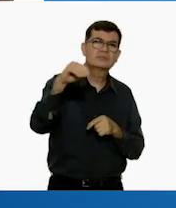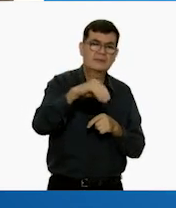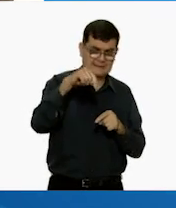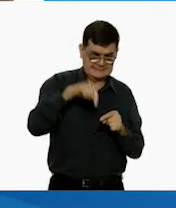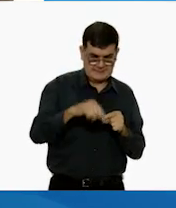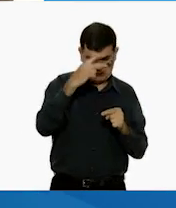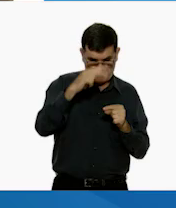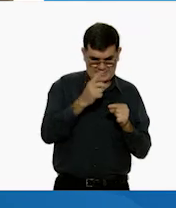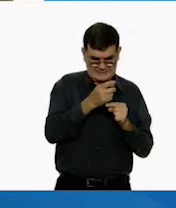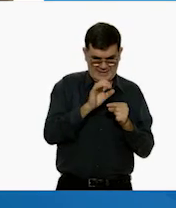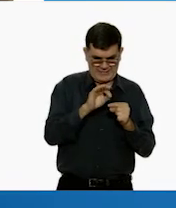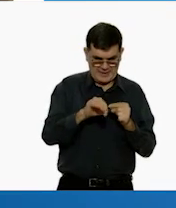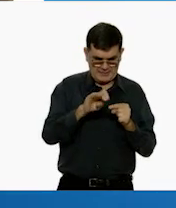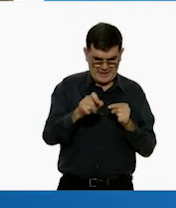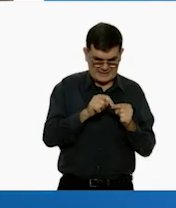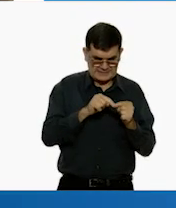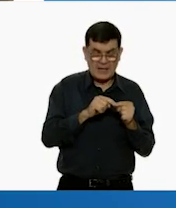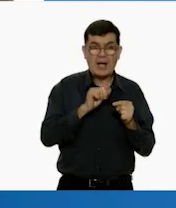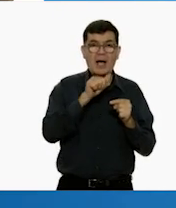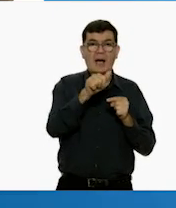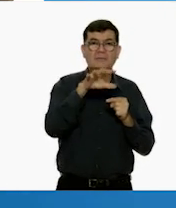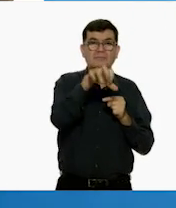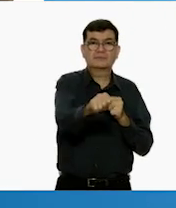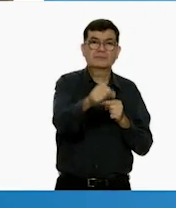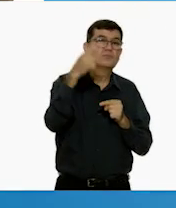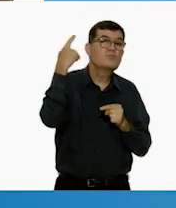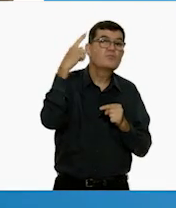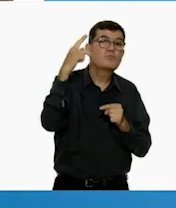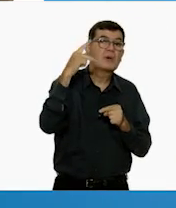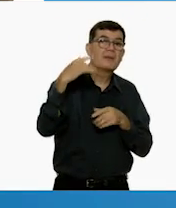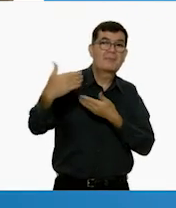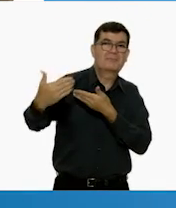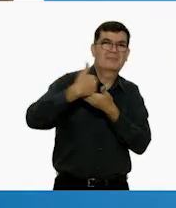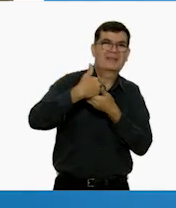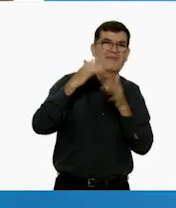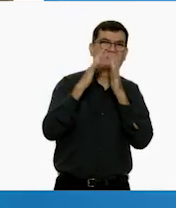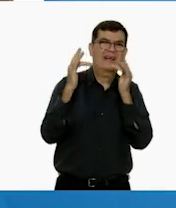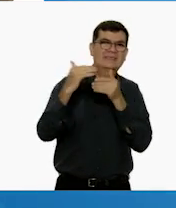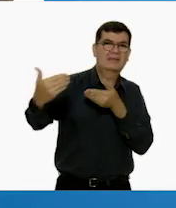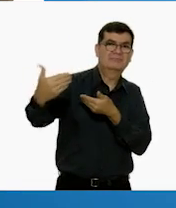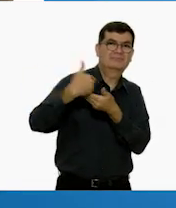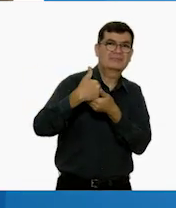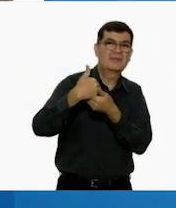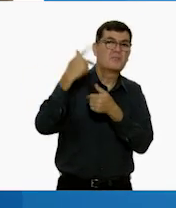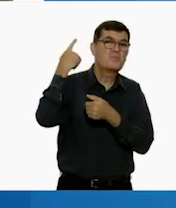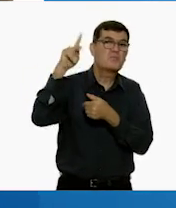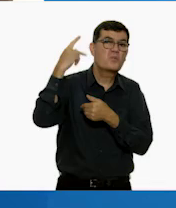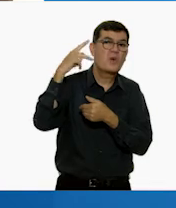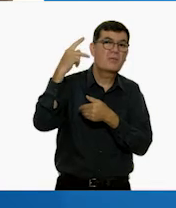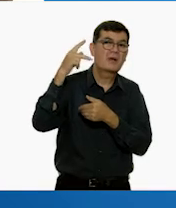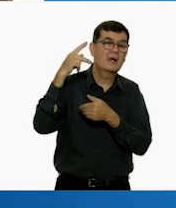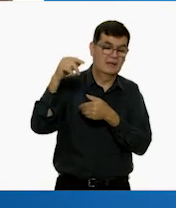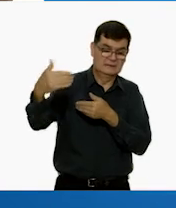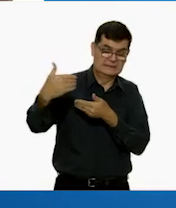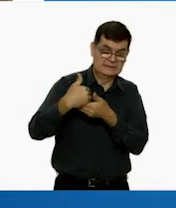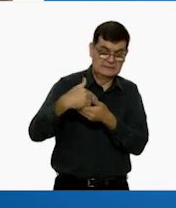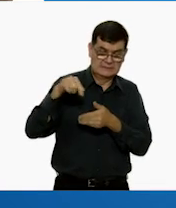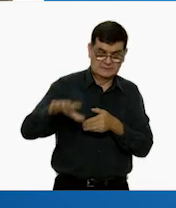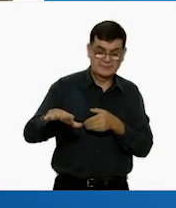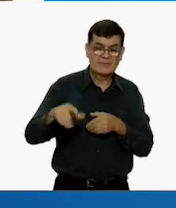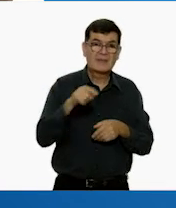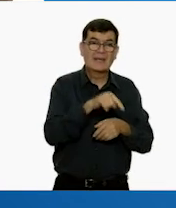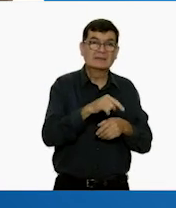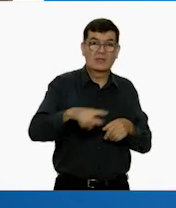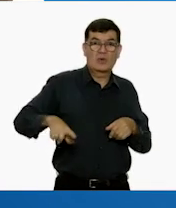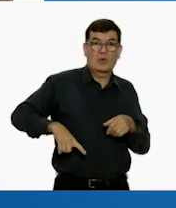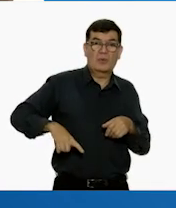de México ante la toma de Puebla por parte del ejército francés, y que va a ir transportando a este gobierno